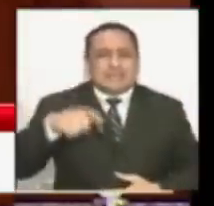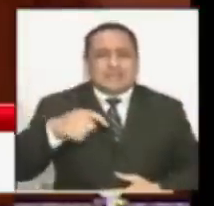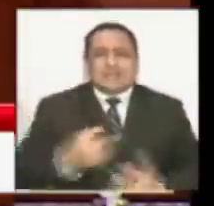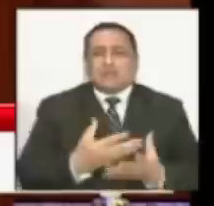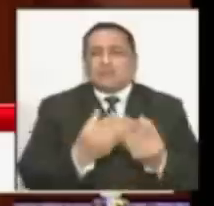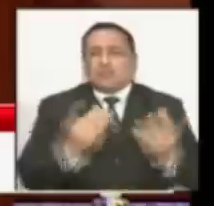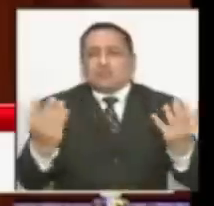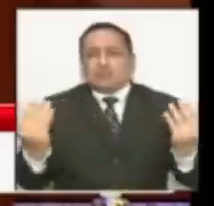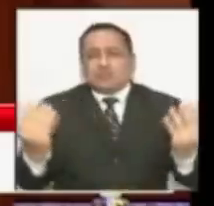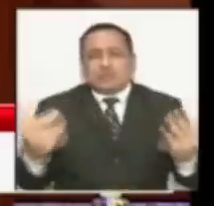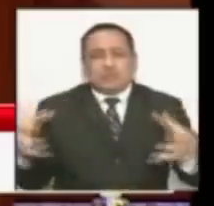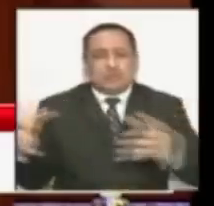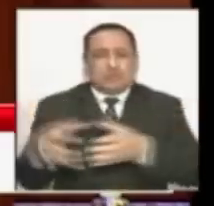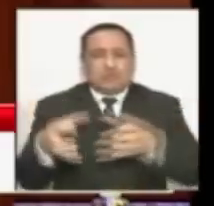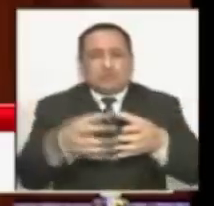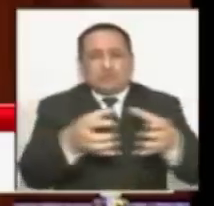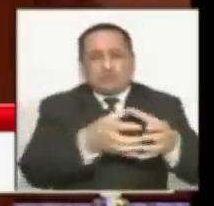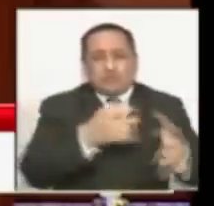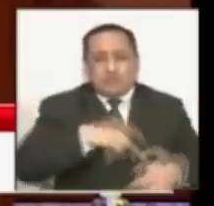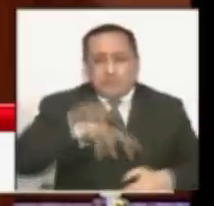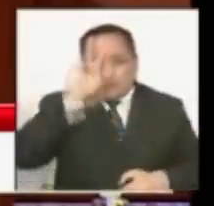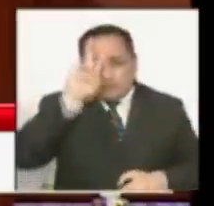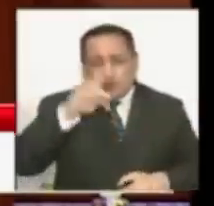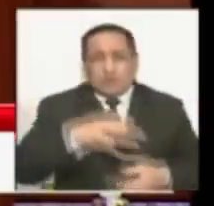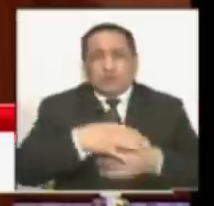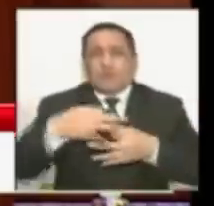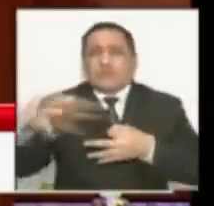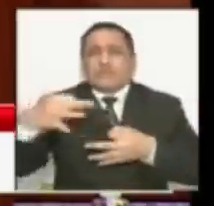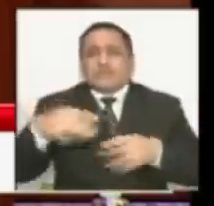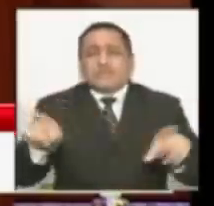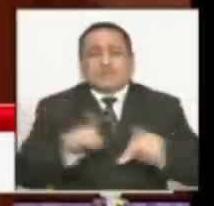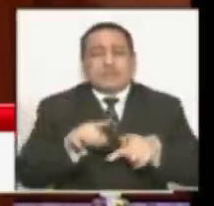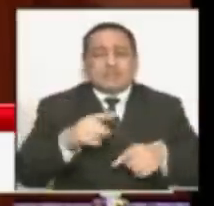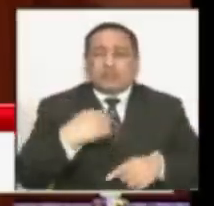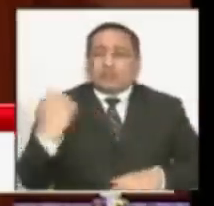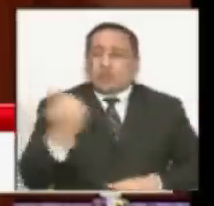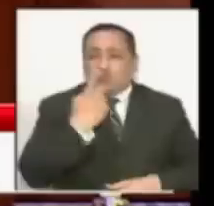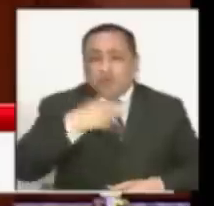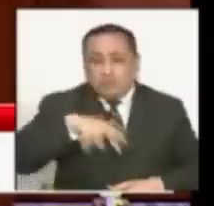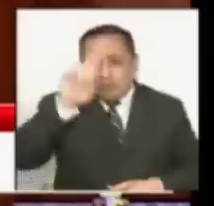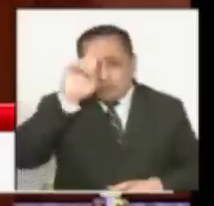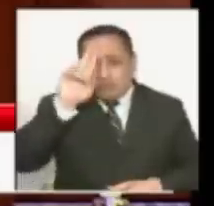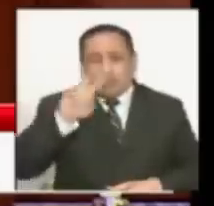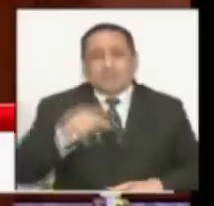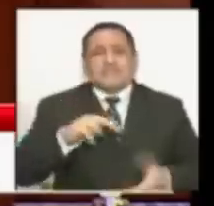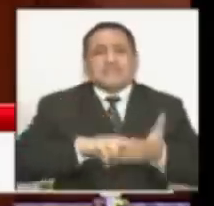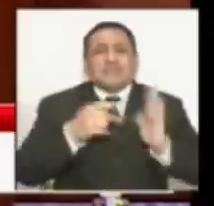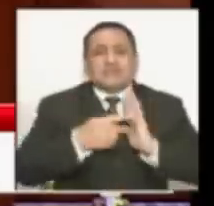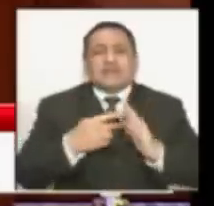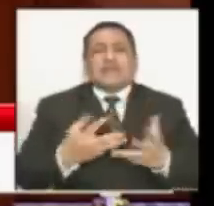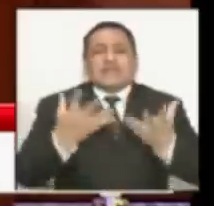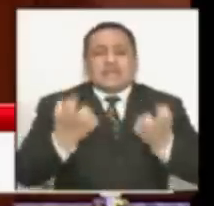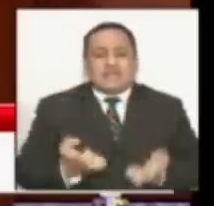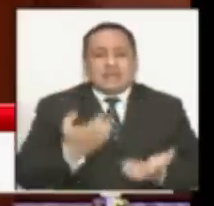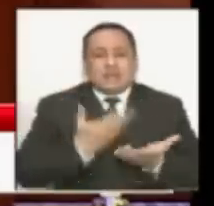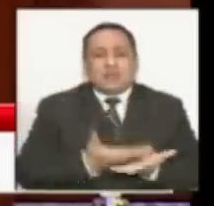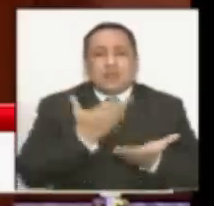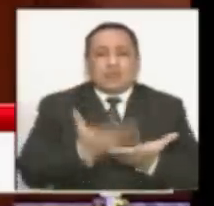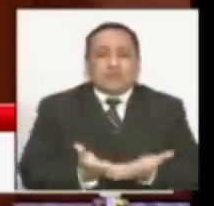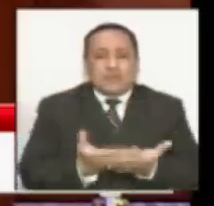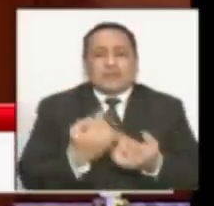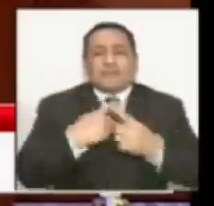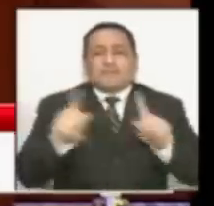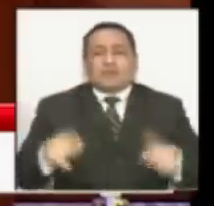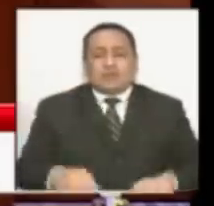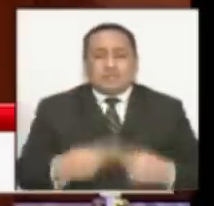de muchísimos sectores de nuestro país, sobre todo en las diversas regiones del Perú, se tratan de proponer, pero que